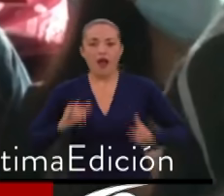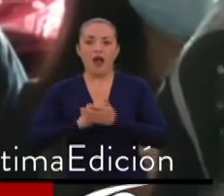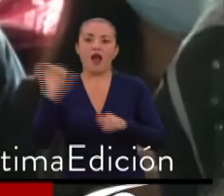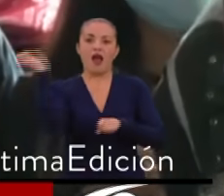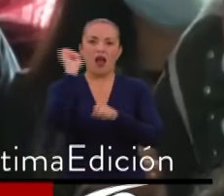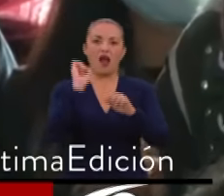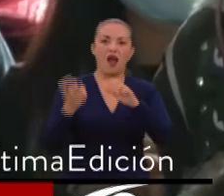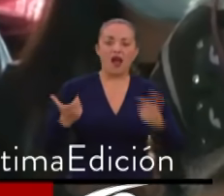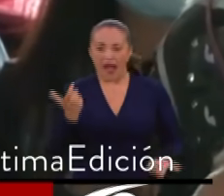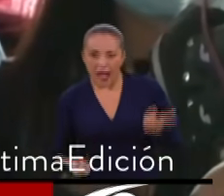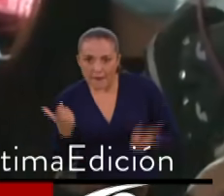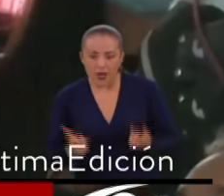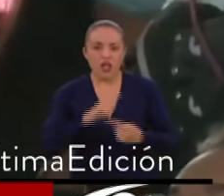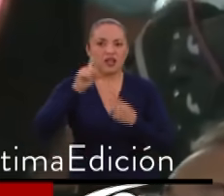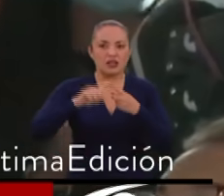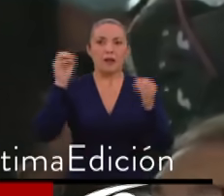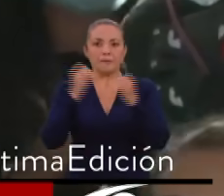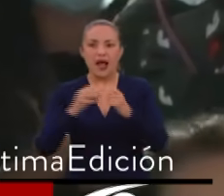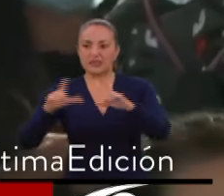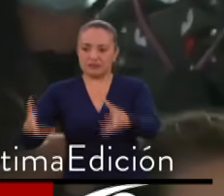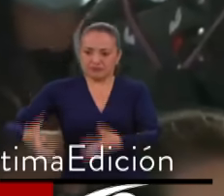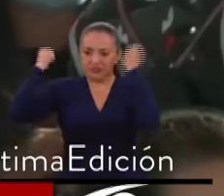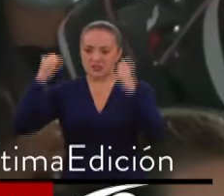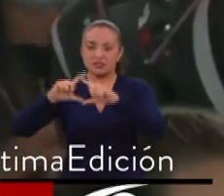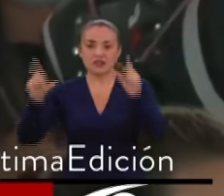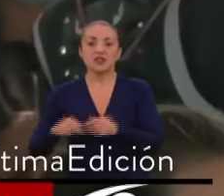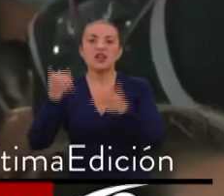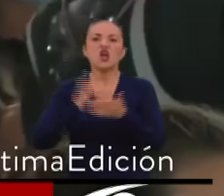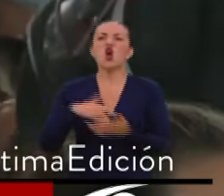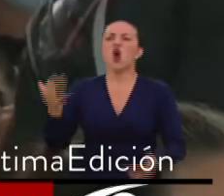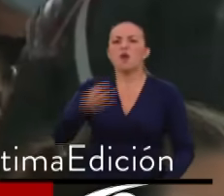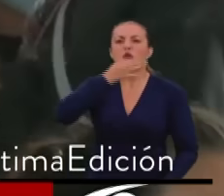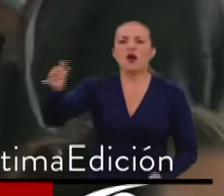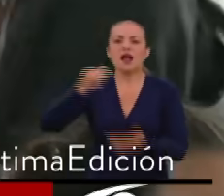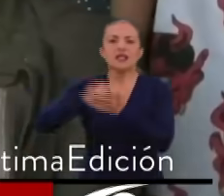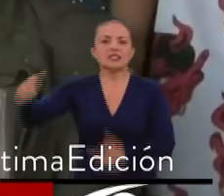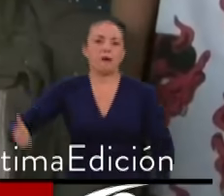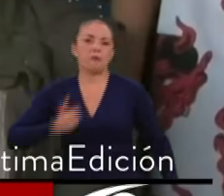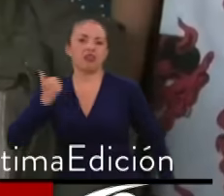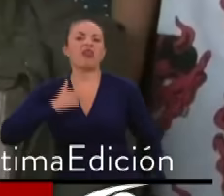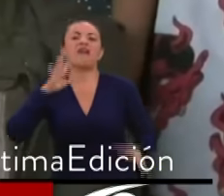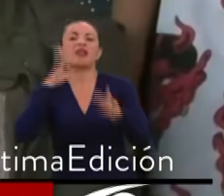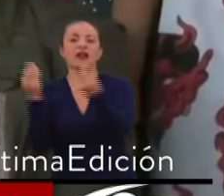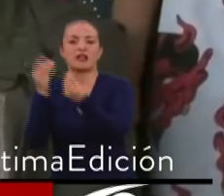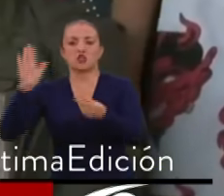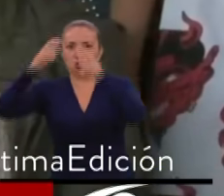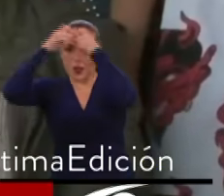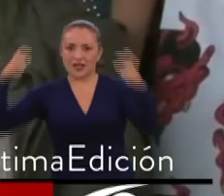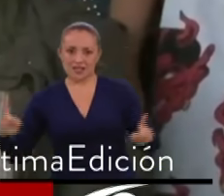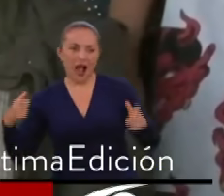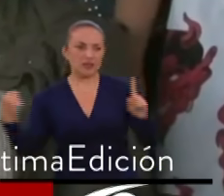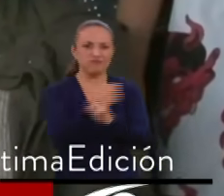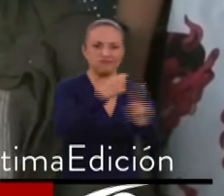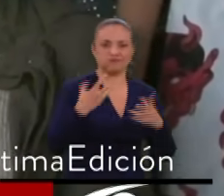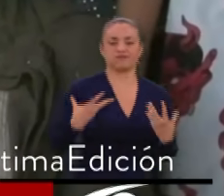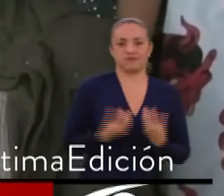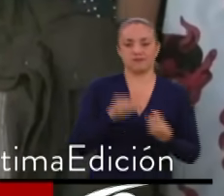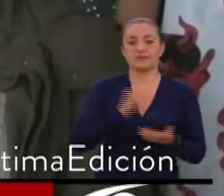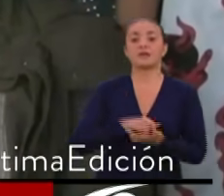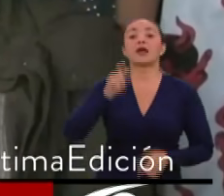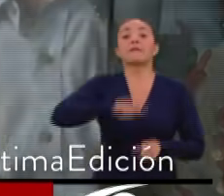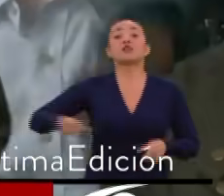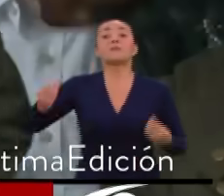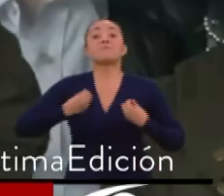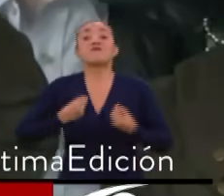¿Cuándo retienen a las personas? Tenemos testimonios de torturas, abuso, puro terrorismo de Estado. Los vecinos de la zona también tuvieron la